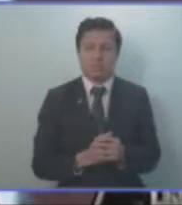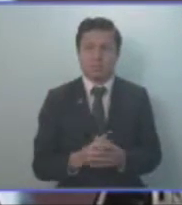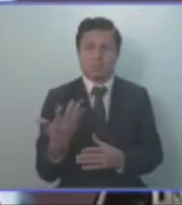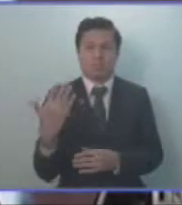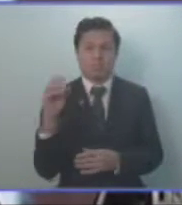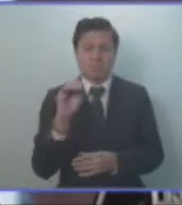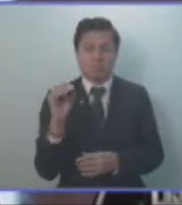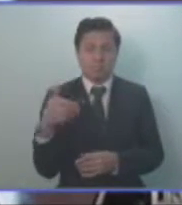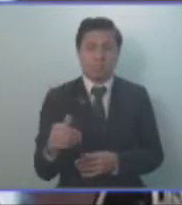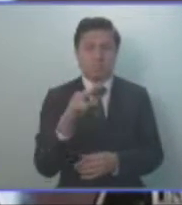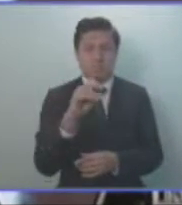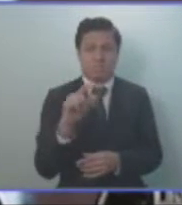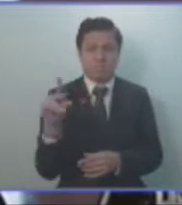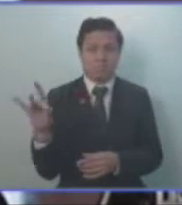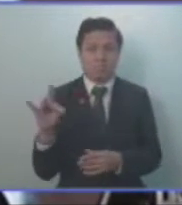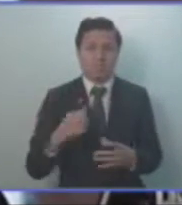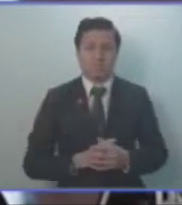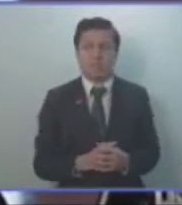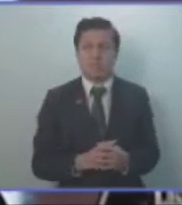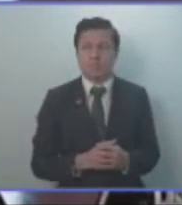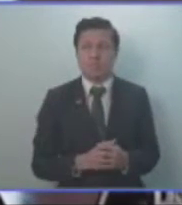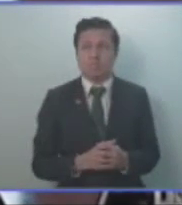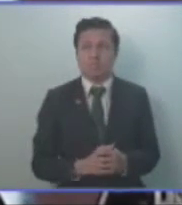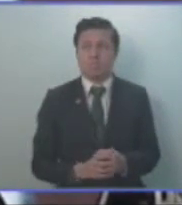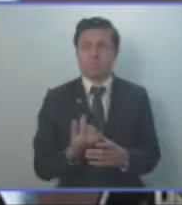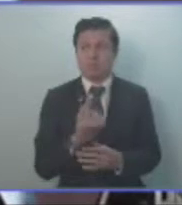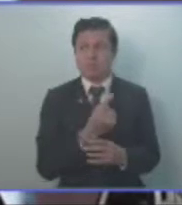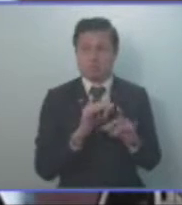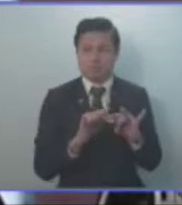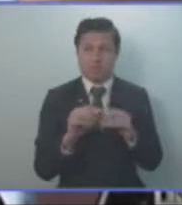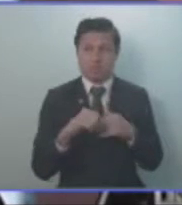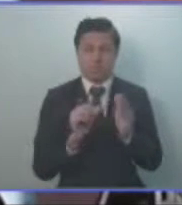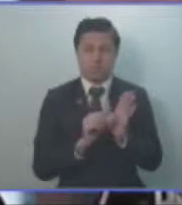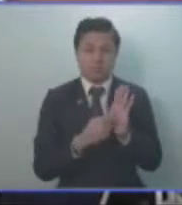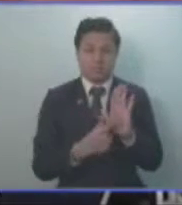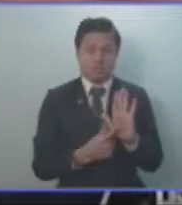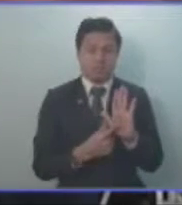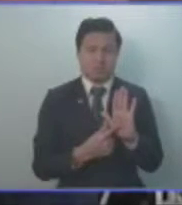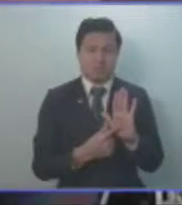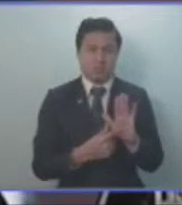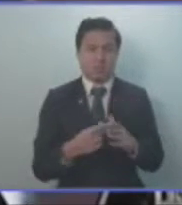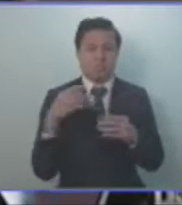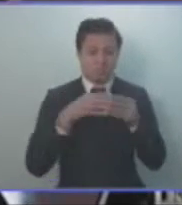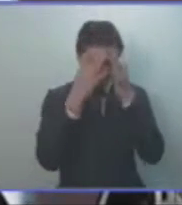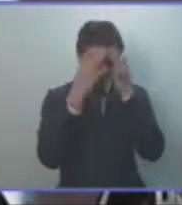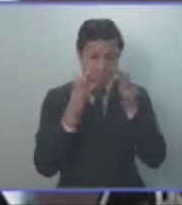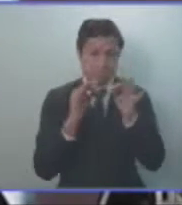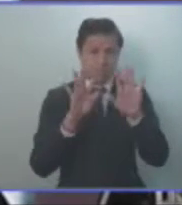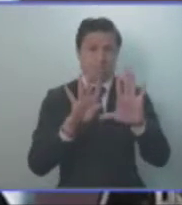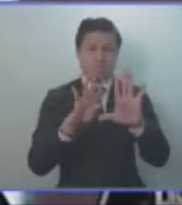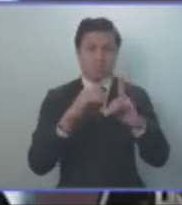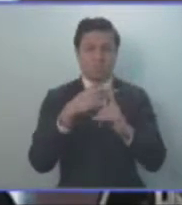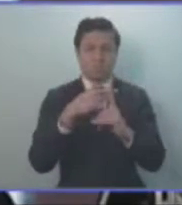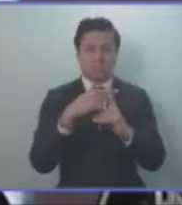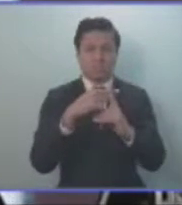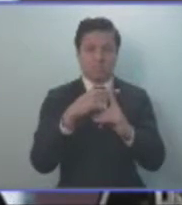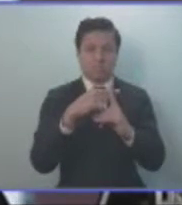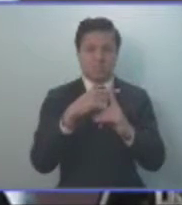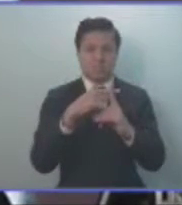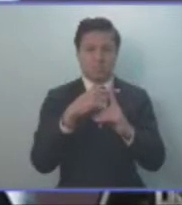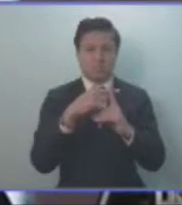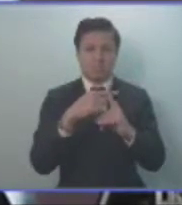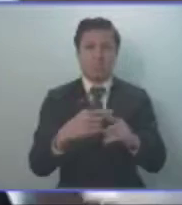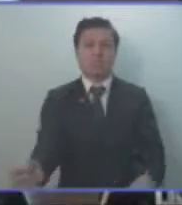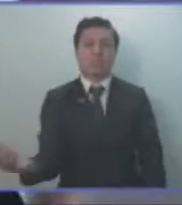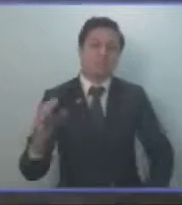15 de octubre del 2018. Señores secretarios de la Asamblea Legislativa, presente. Dictamen número 9, favorable.